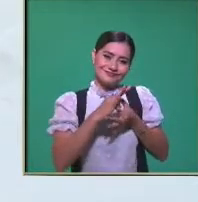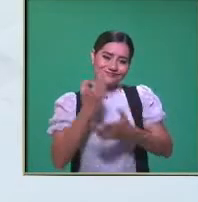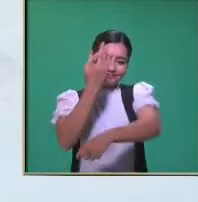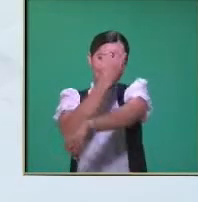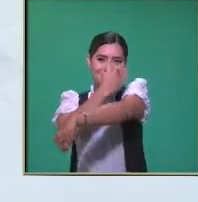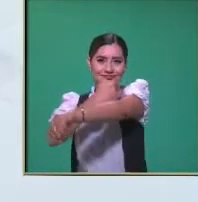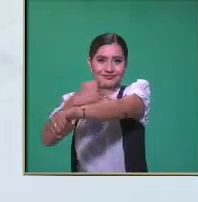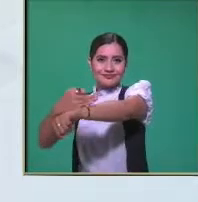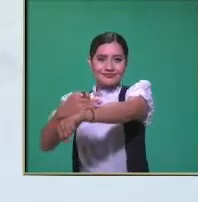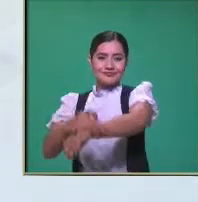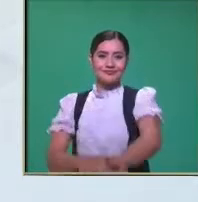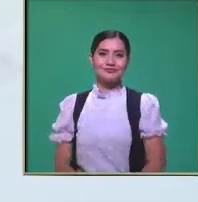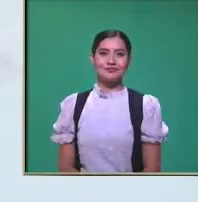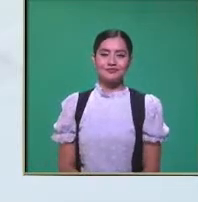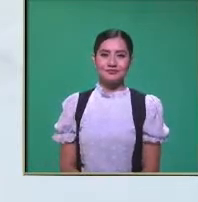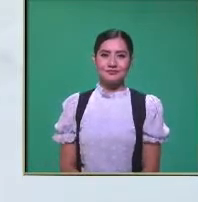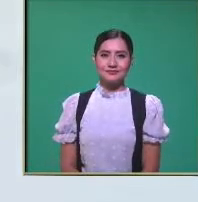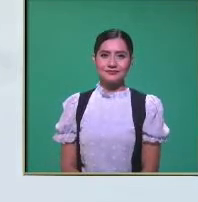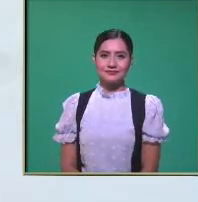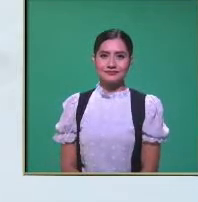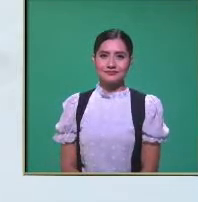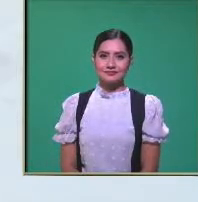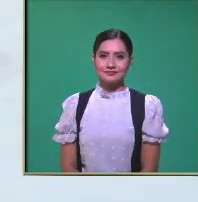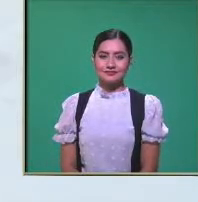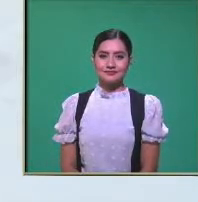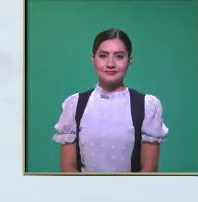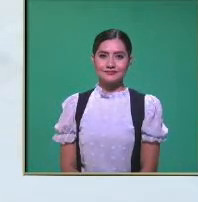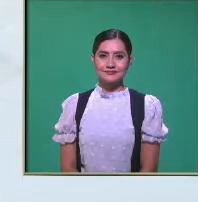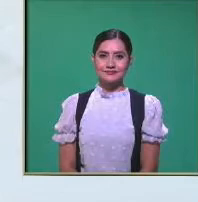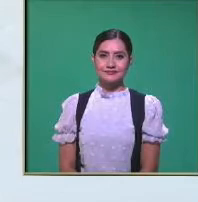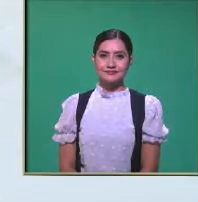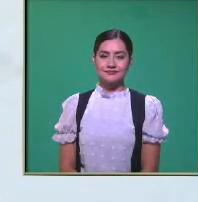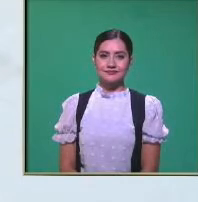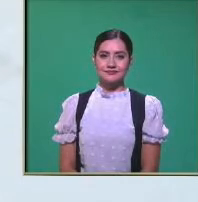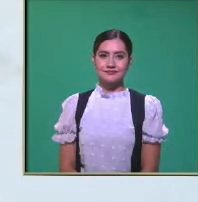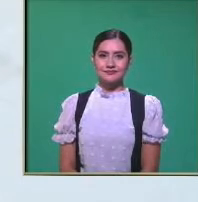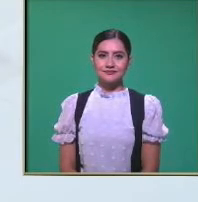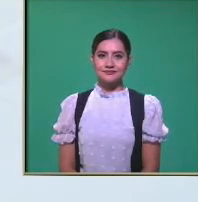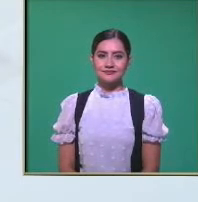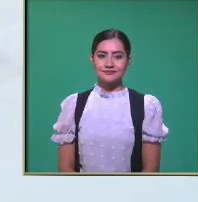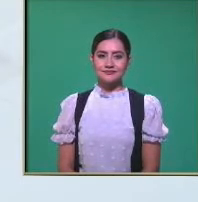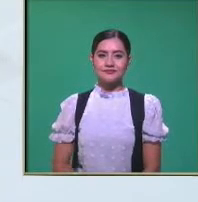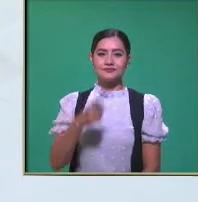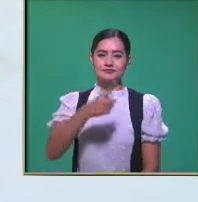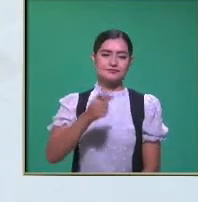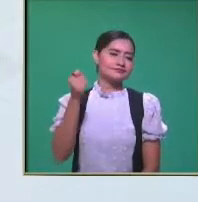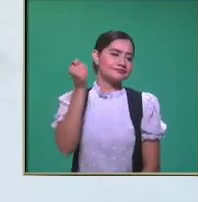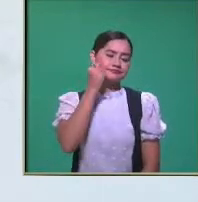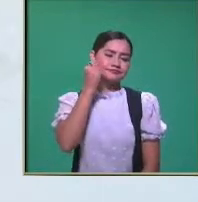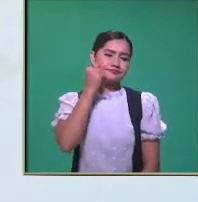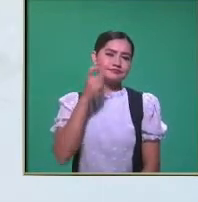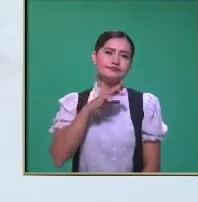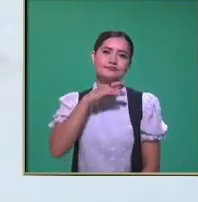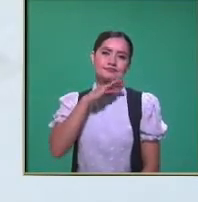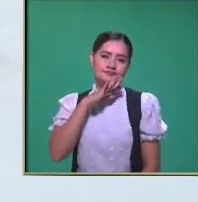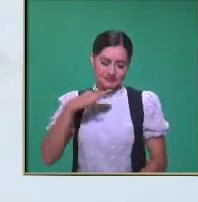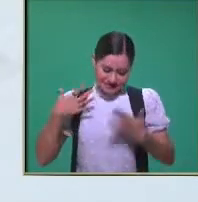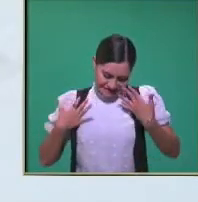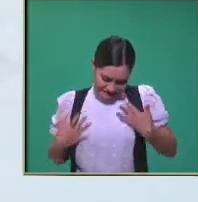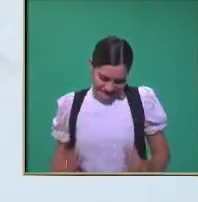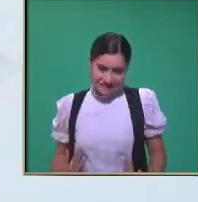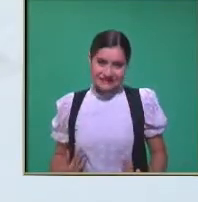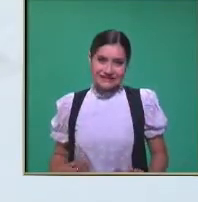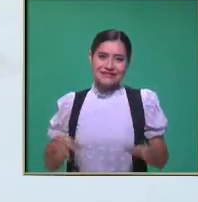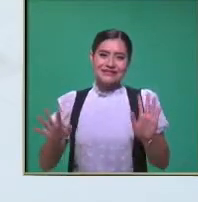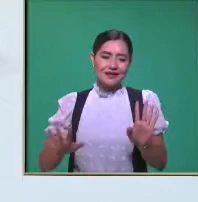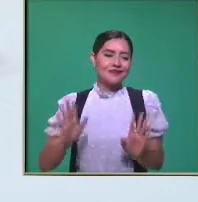conectó con diversión, con buen humor, con el ánimo de pues que no nos importe estar sucios, porque al ratito nos